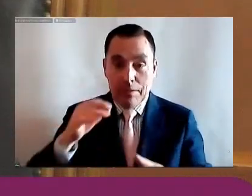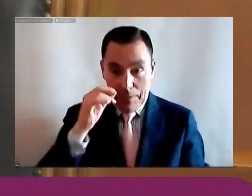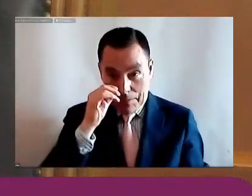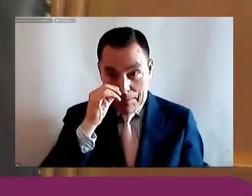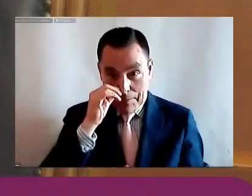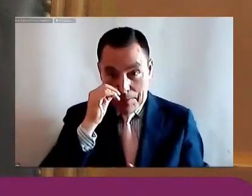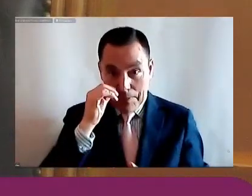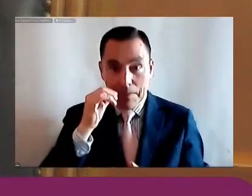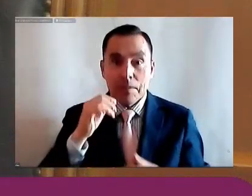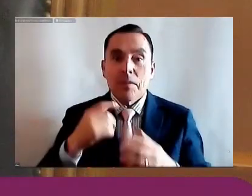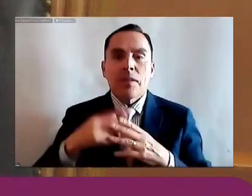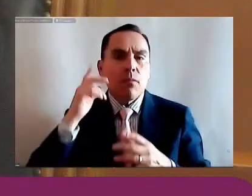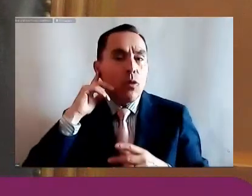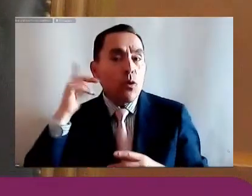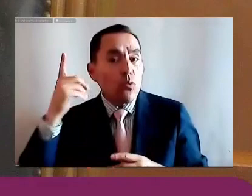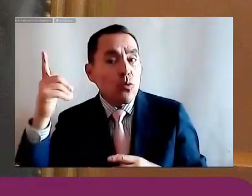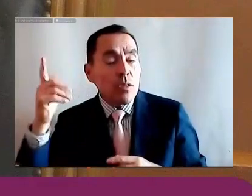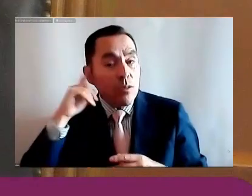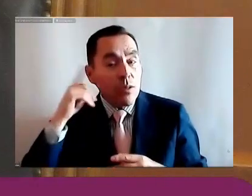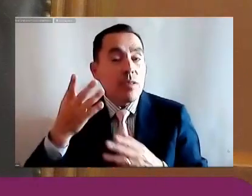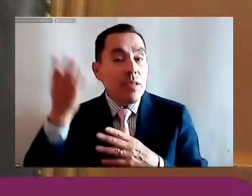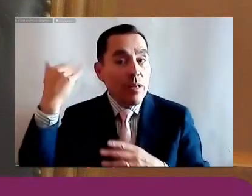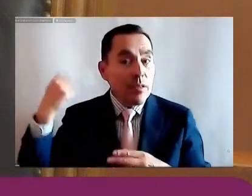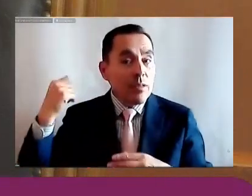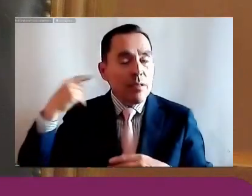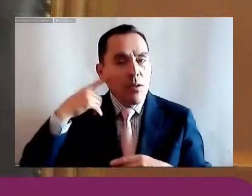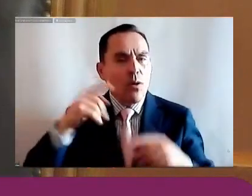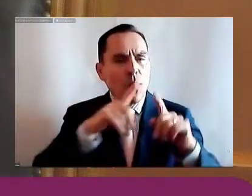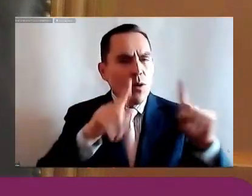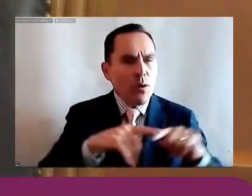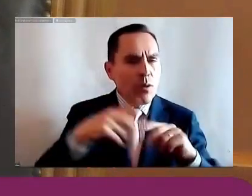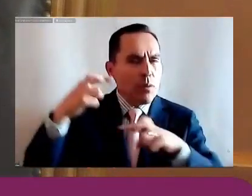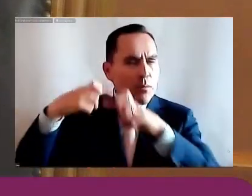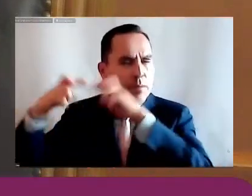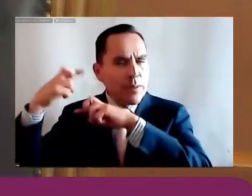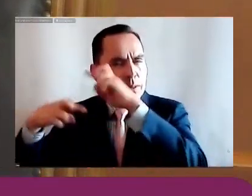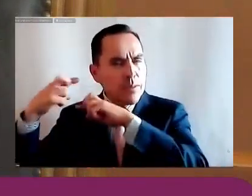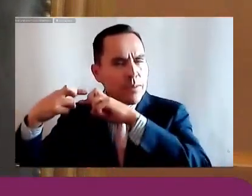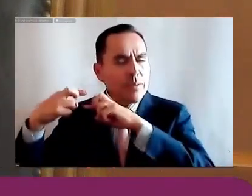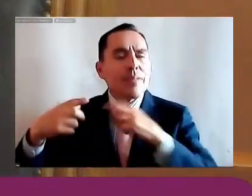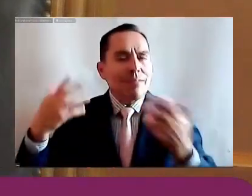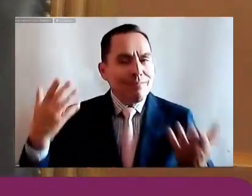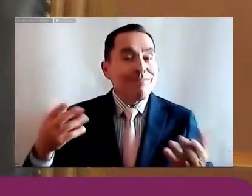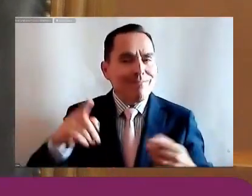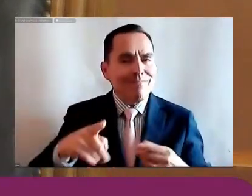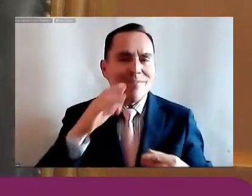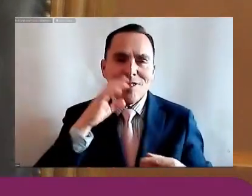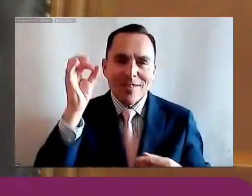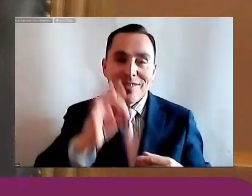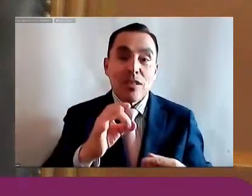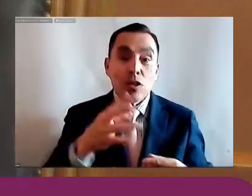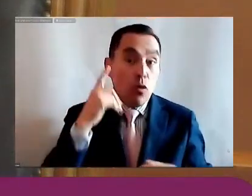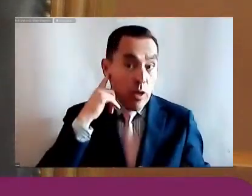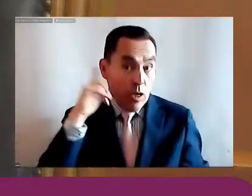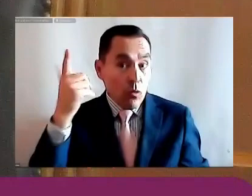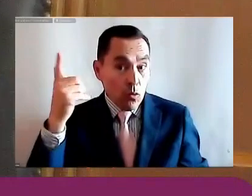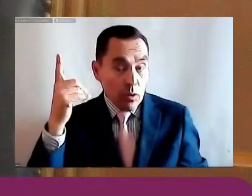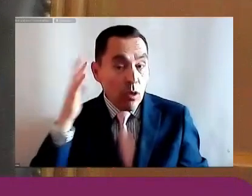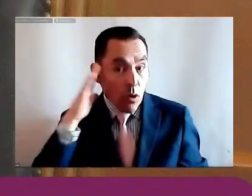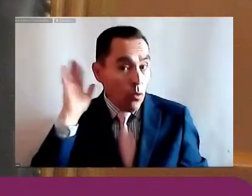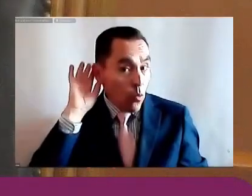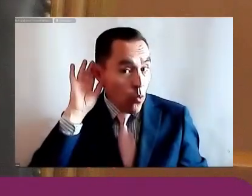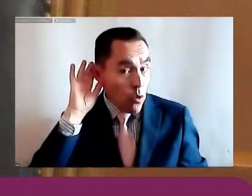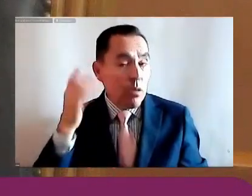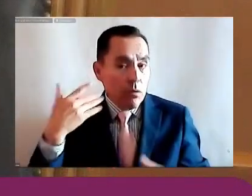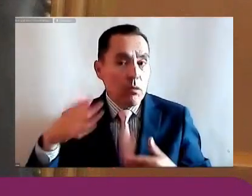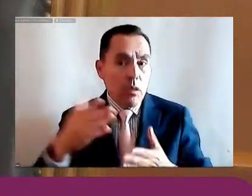Estábamos escuchando un panel de aspectos patrimoniales, contractuales, y eso yo había escuchado, pero si en civil será en el derecho de